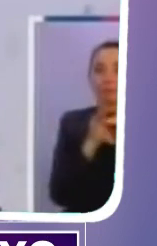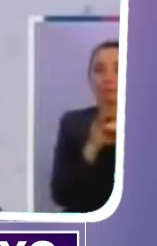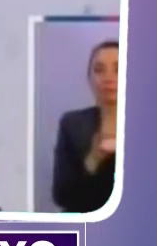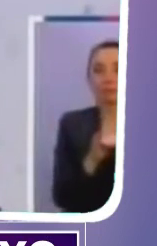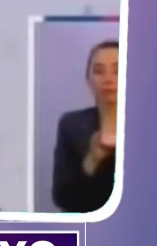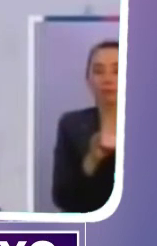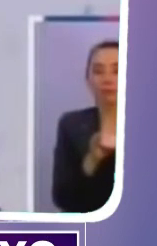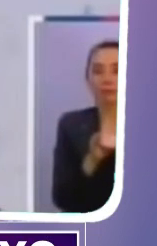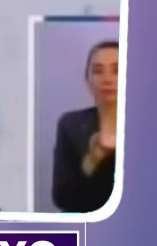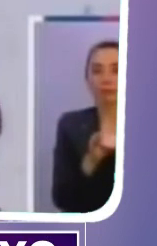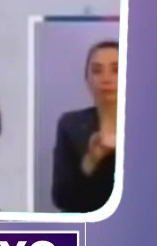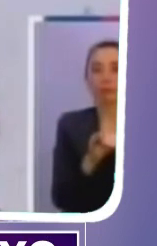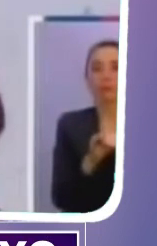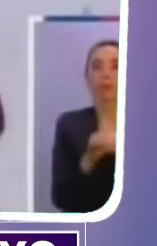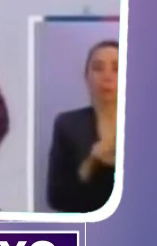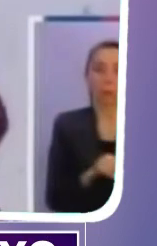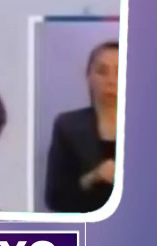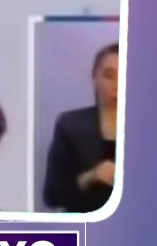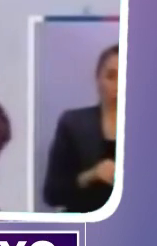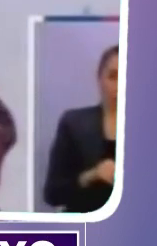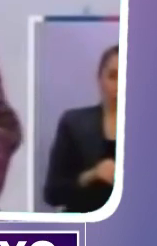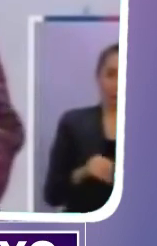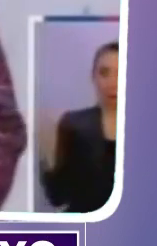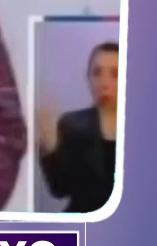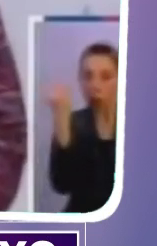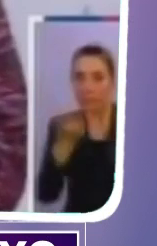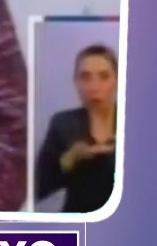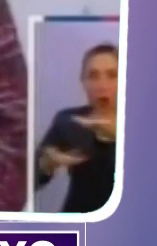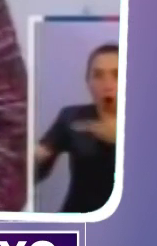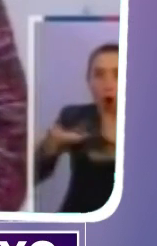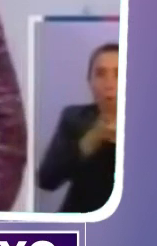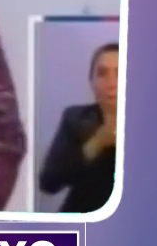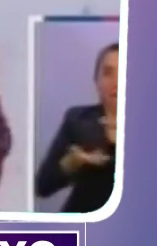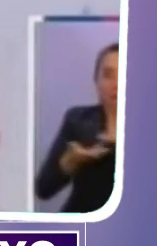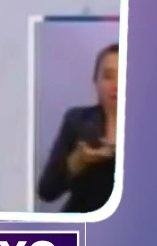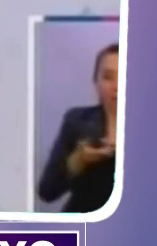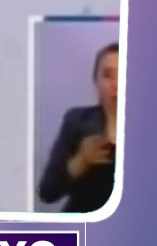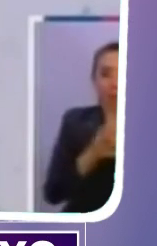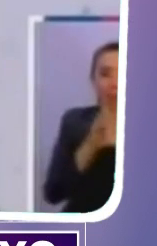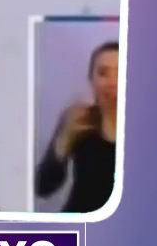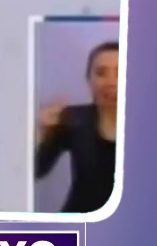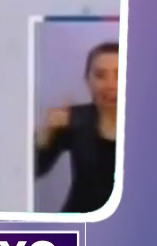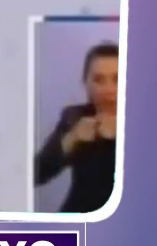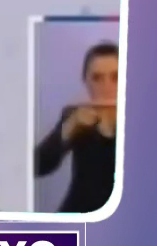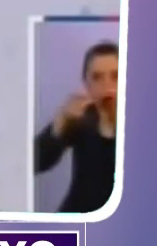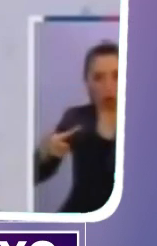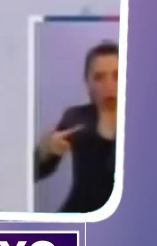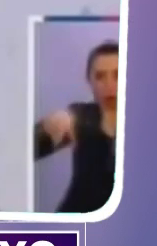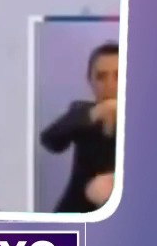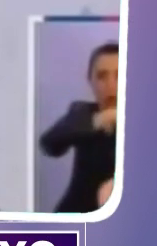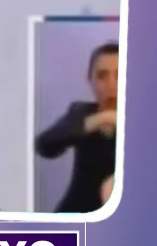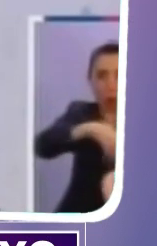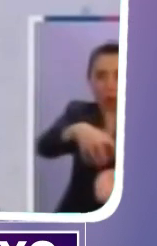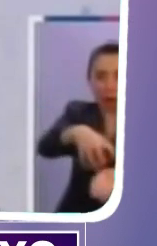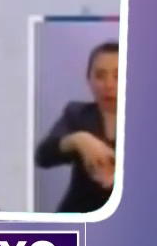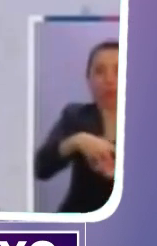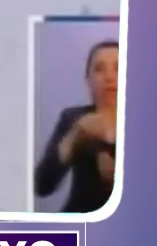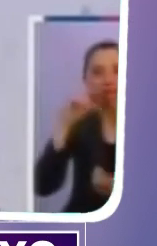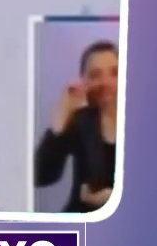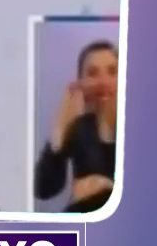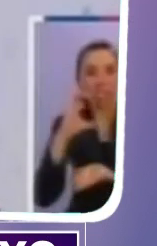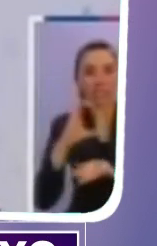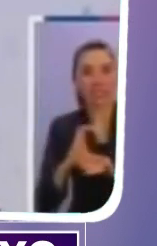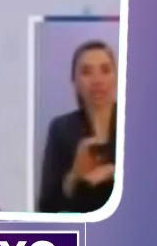apoyaremos la cooperación entre las municipalidades y las universidades para que en las grandes ciudades se creen centros de